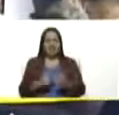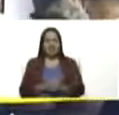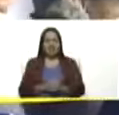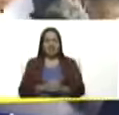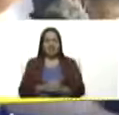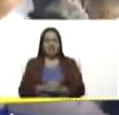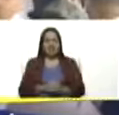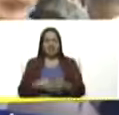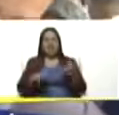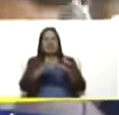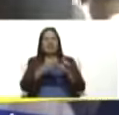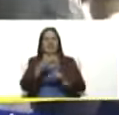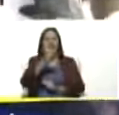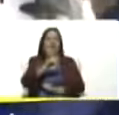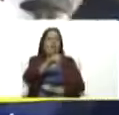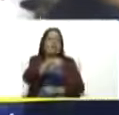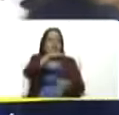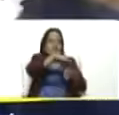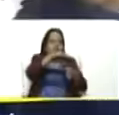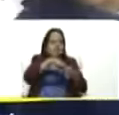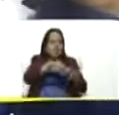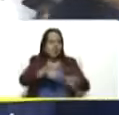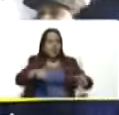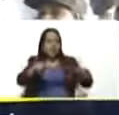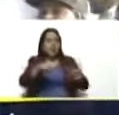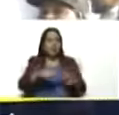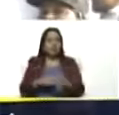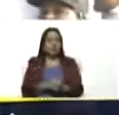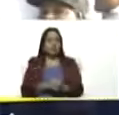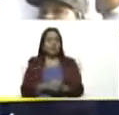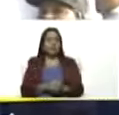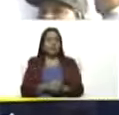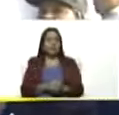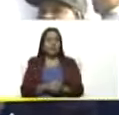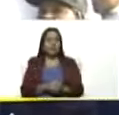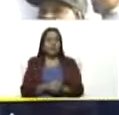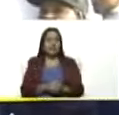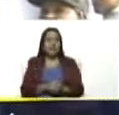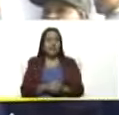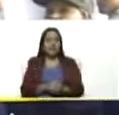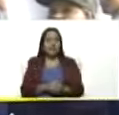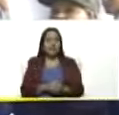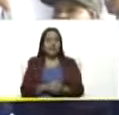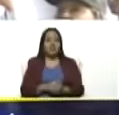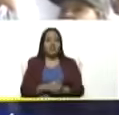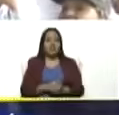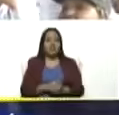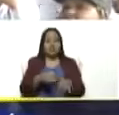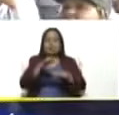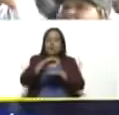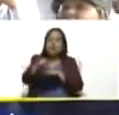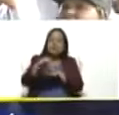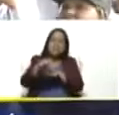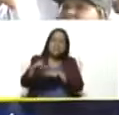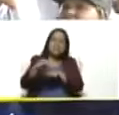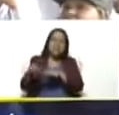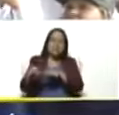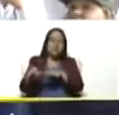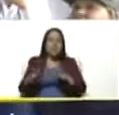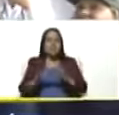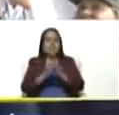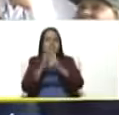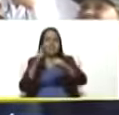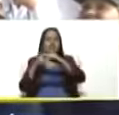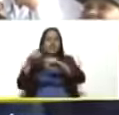Luis. ¿Dónde queda esa finca, José Luis? José Luis, agarra el micrófono allá. ¿Dónde queda la finca? ¿Dónde queda esa finca? En el municipio Santa Cruz de